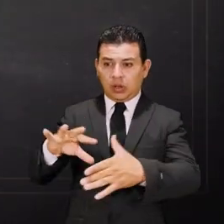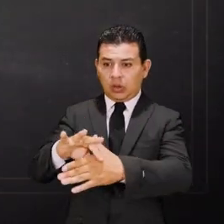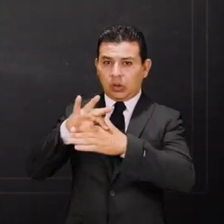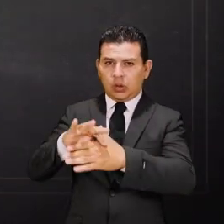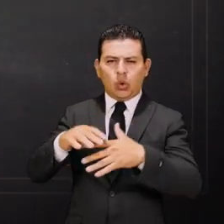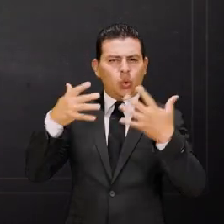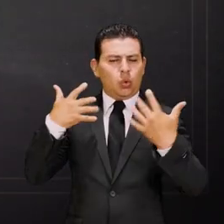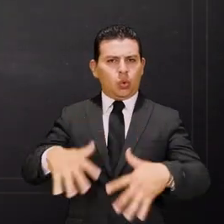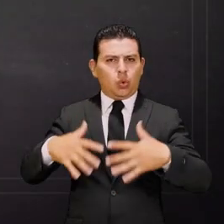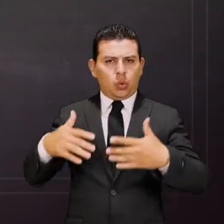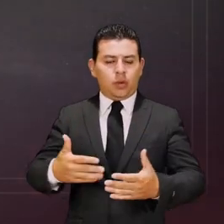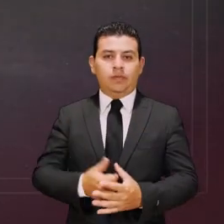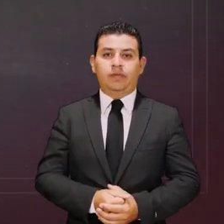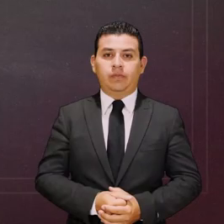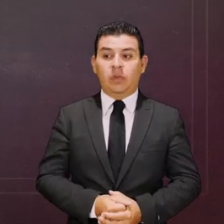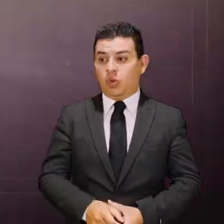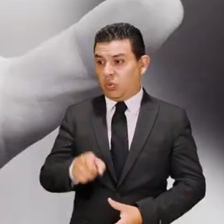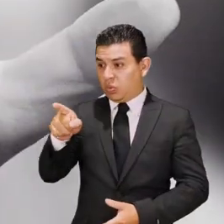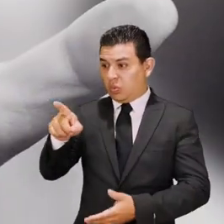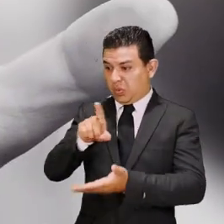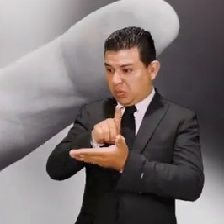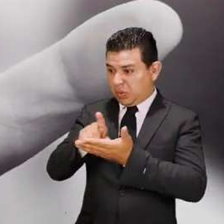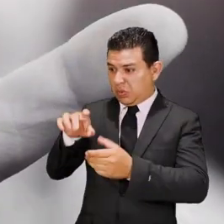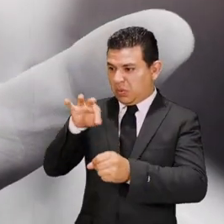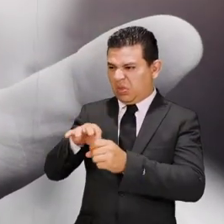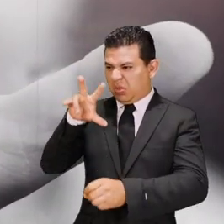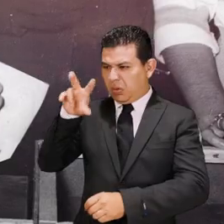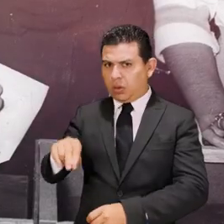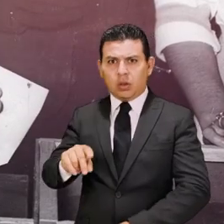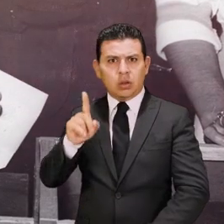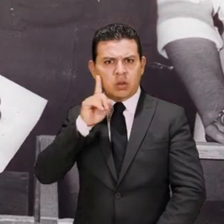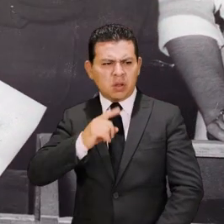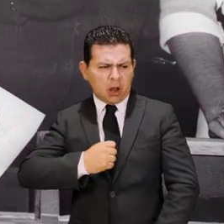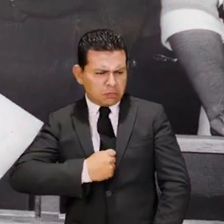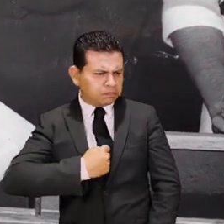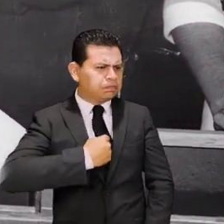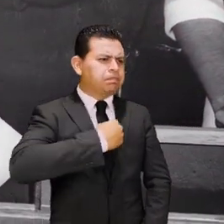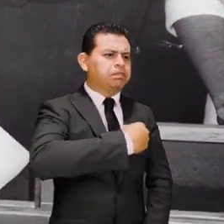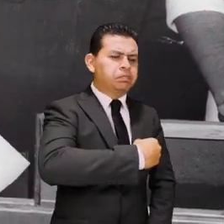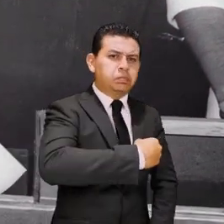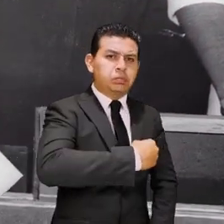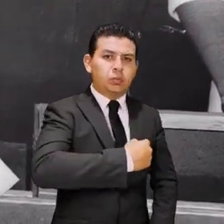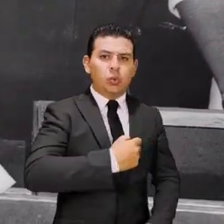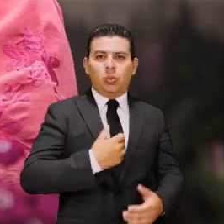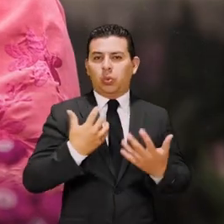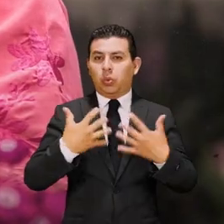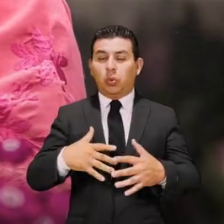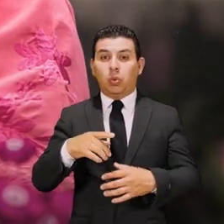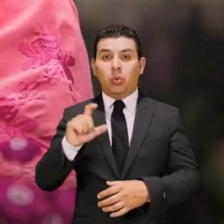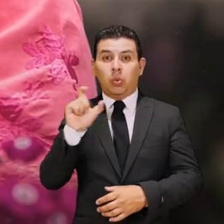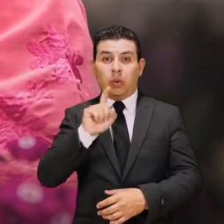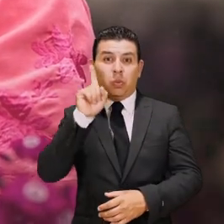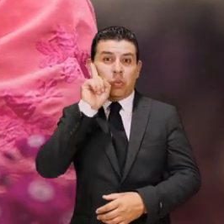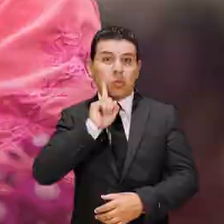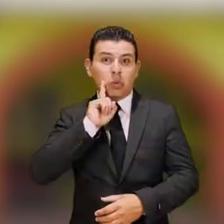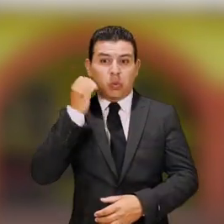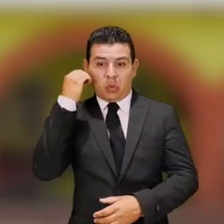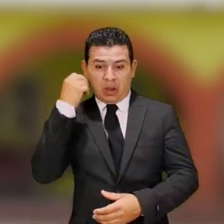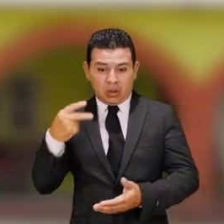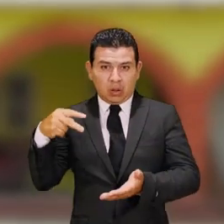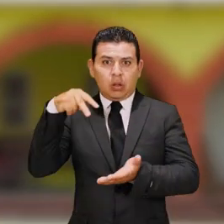Ñanticia ni cuá. No tienes derecho a votar. Ni canandia. Chiña aña